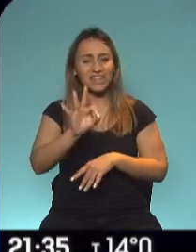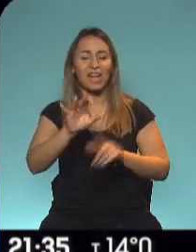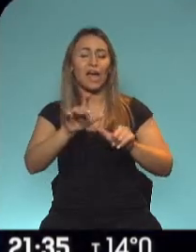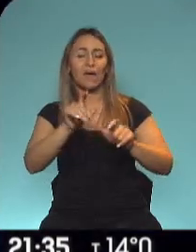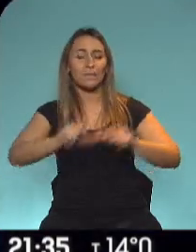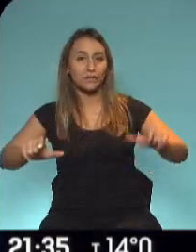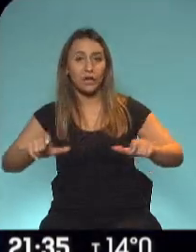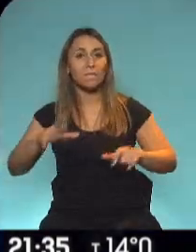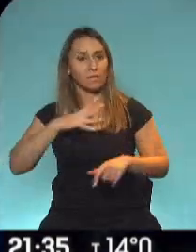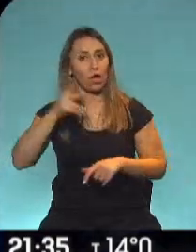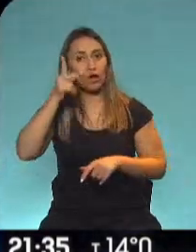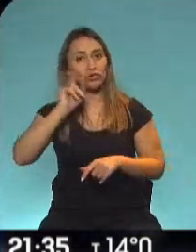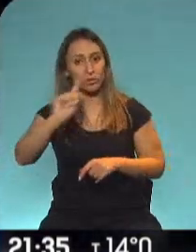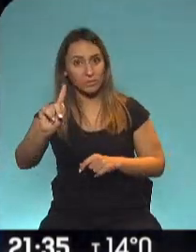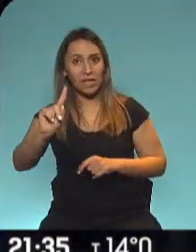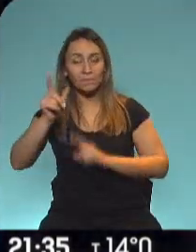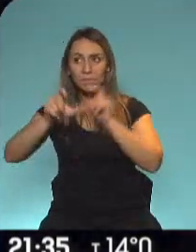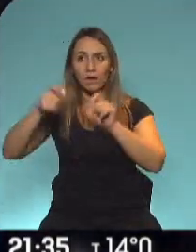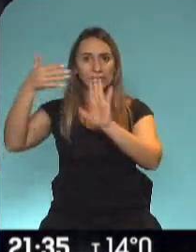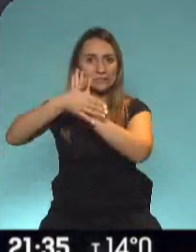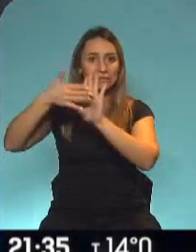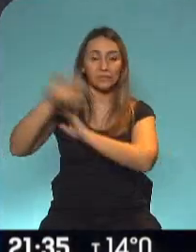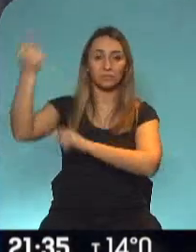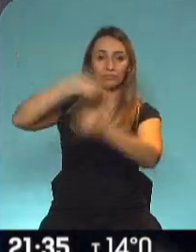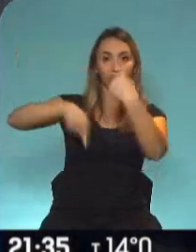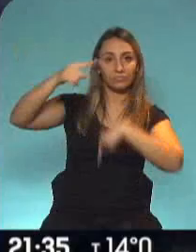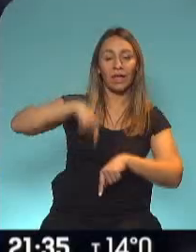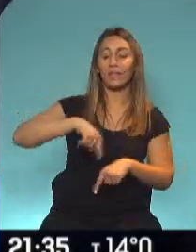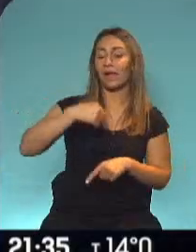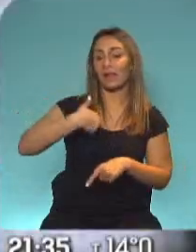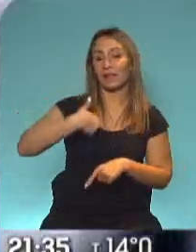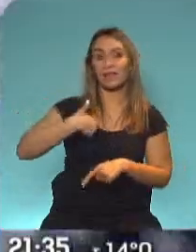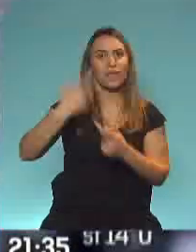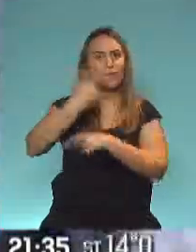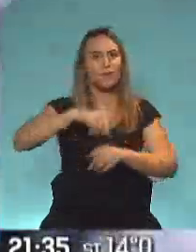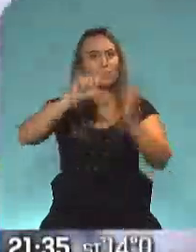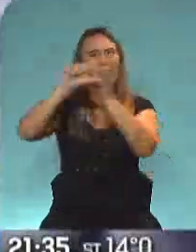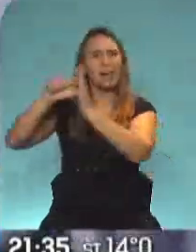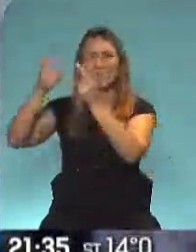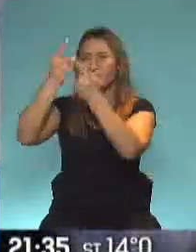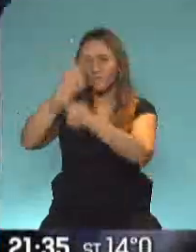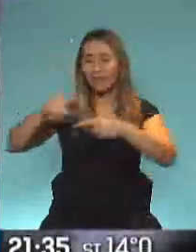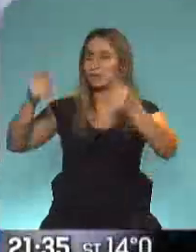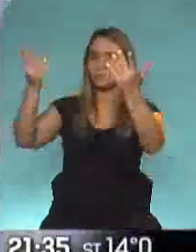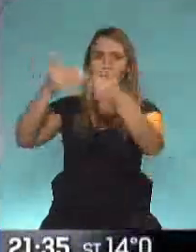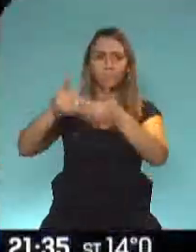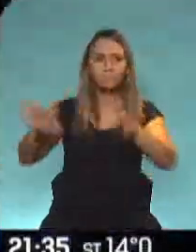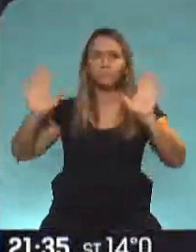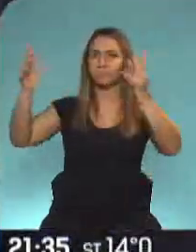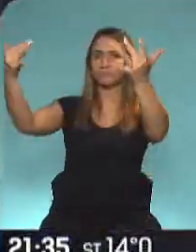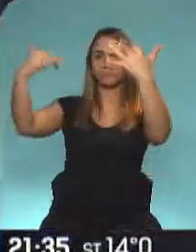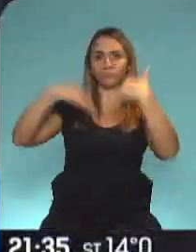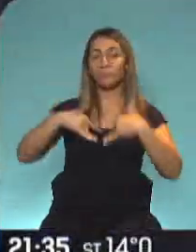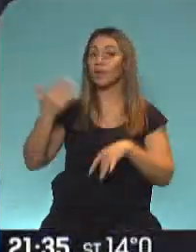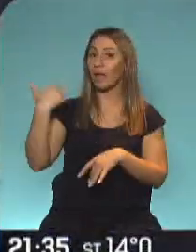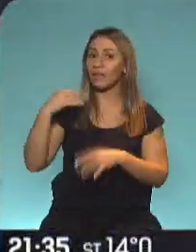son solicitantes de la condición de refugiado. Argentina ha recibido refugiados de distintas partes del mundo. En su momento, de Europa del